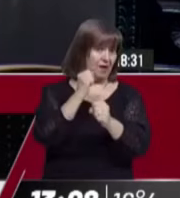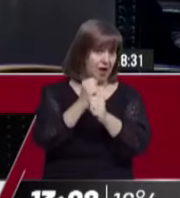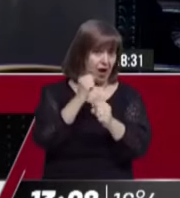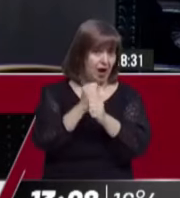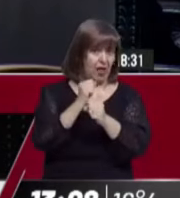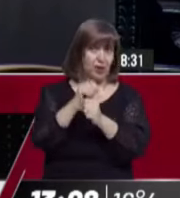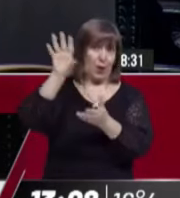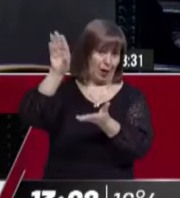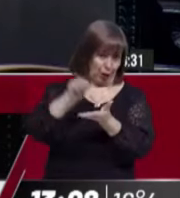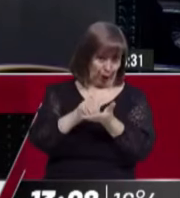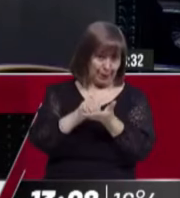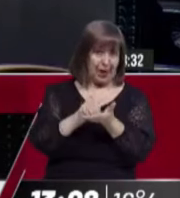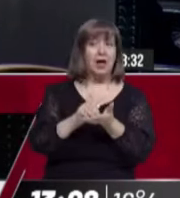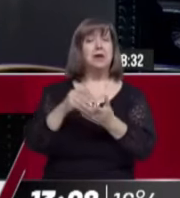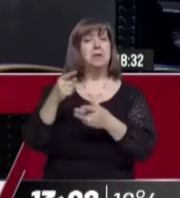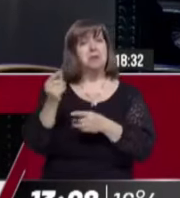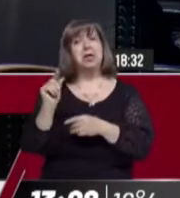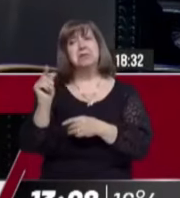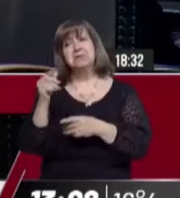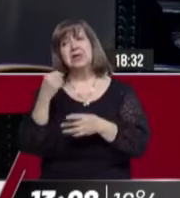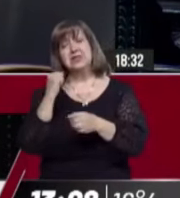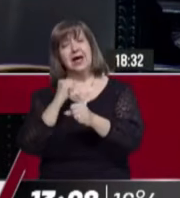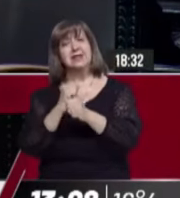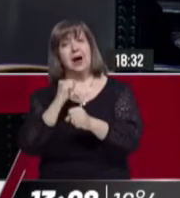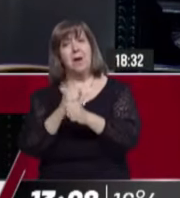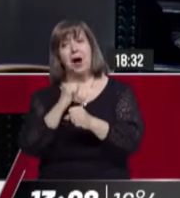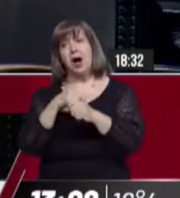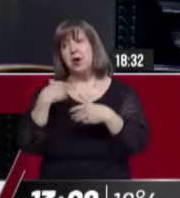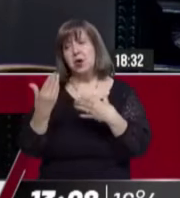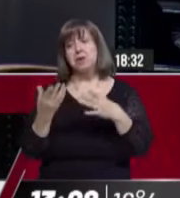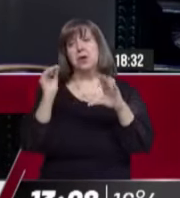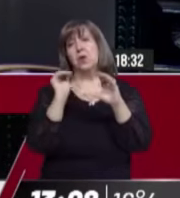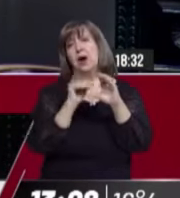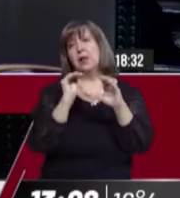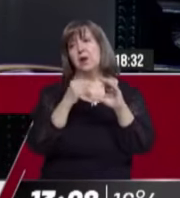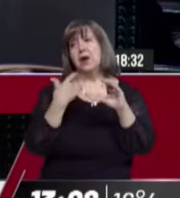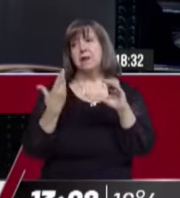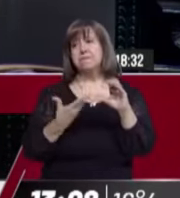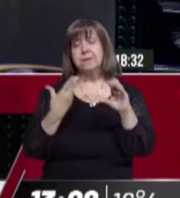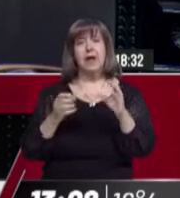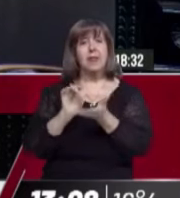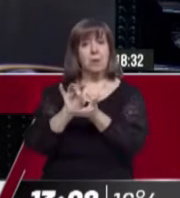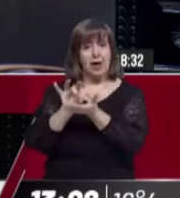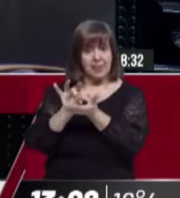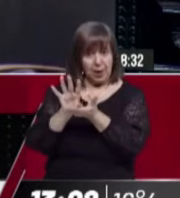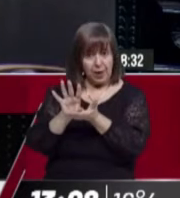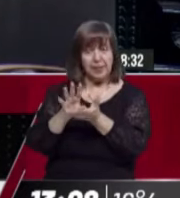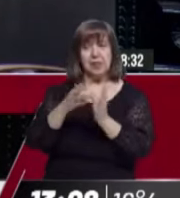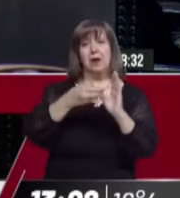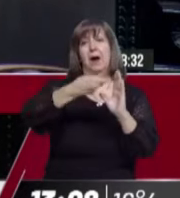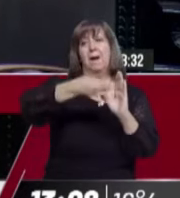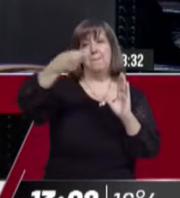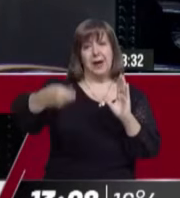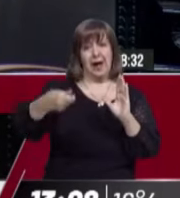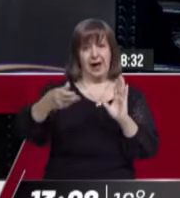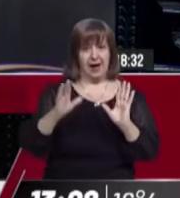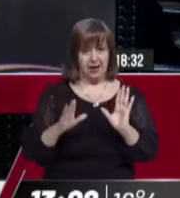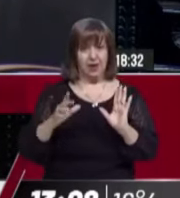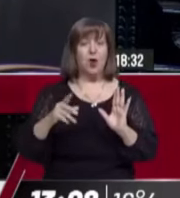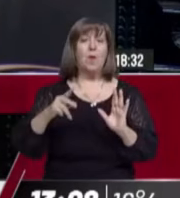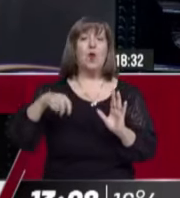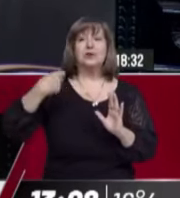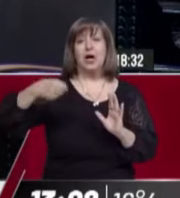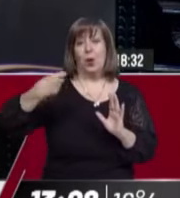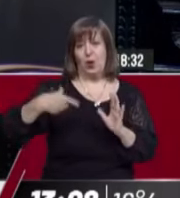pueden contratar de manera más laxa, más fácil, y el día que te despiden tu dinero ya está en el banco. Esto se respeta, pero la reforma laboral,